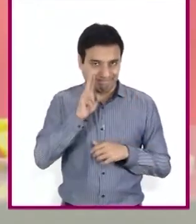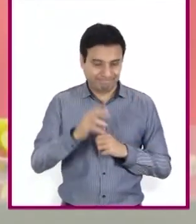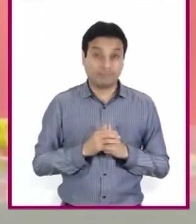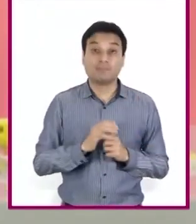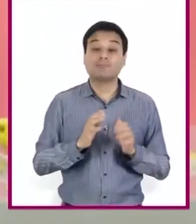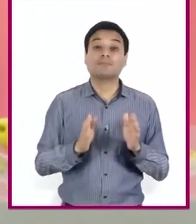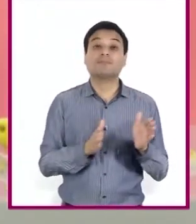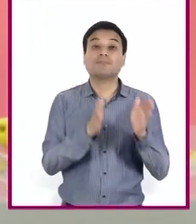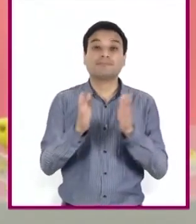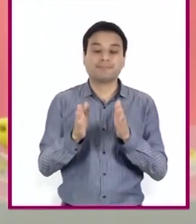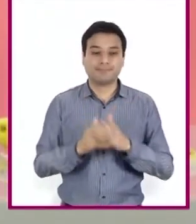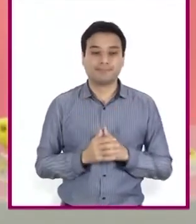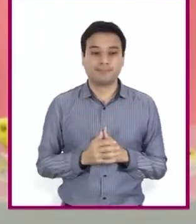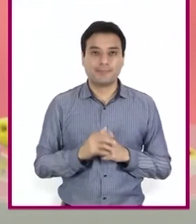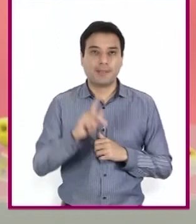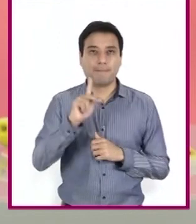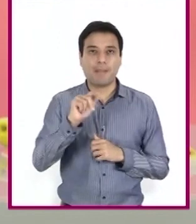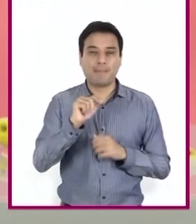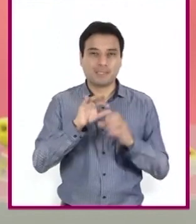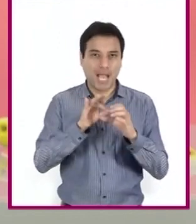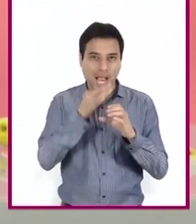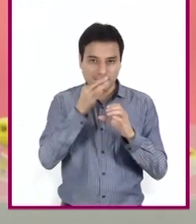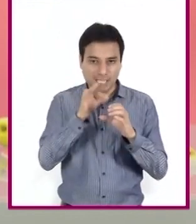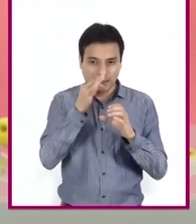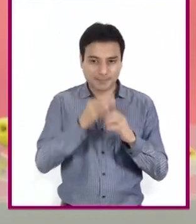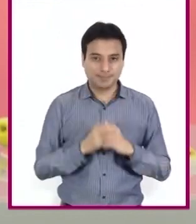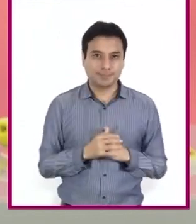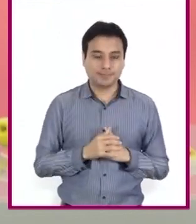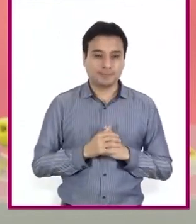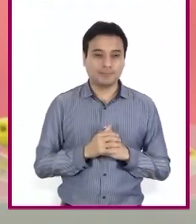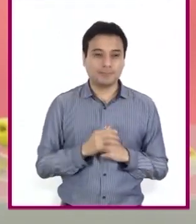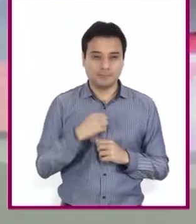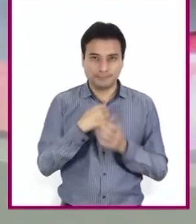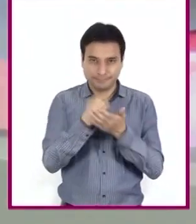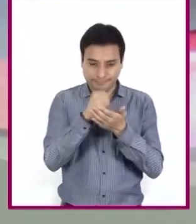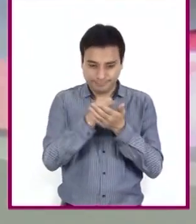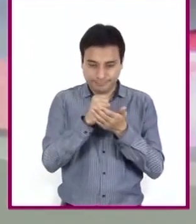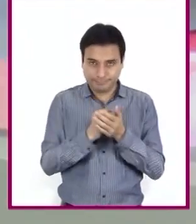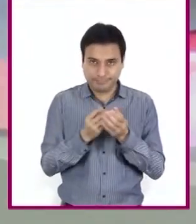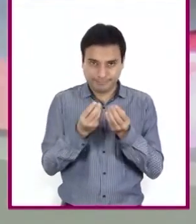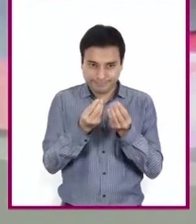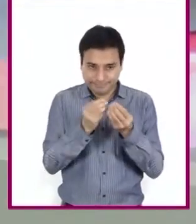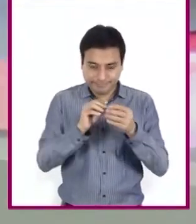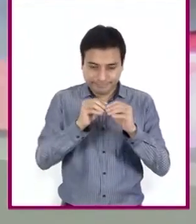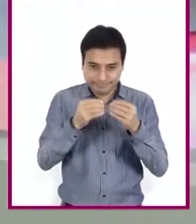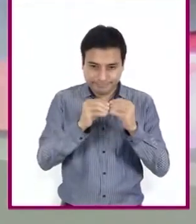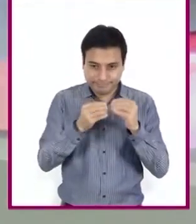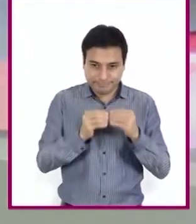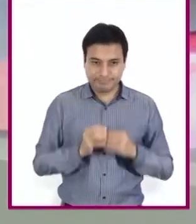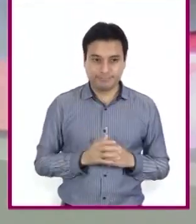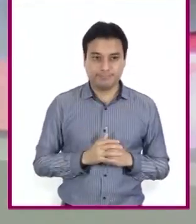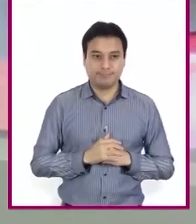Continuamos con las papitas fritas. Aquí las vamos a triturar con nuestras manos,